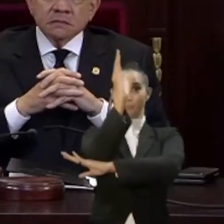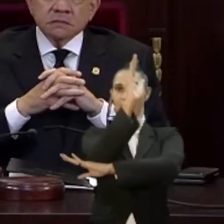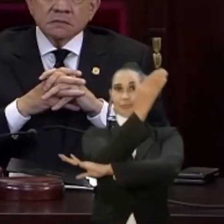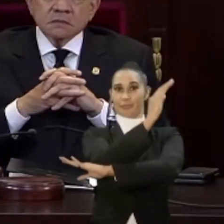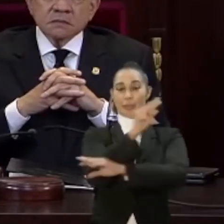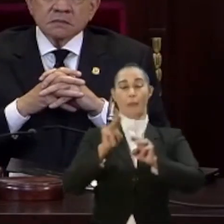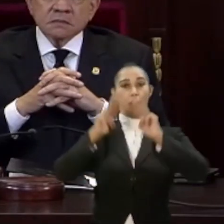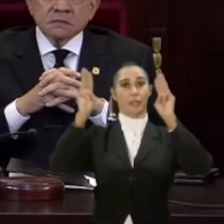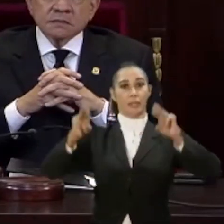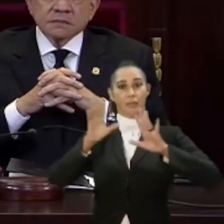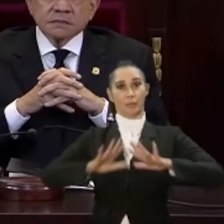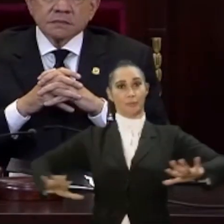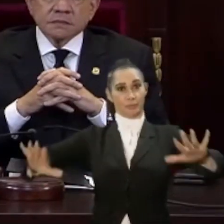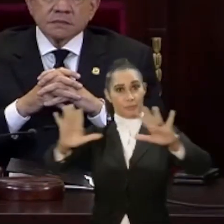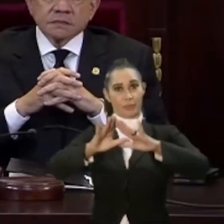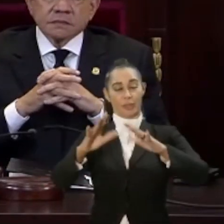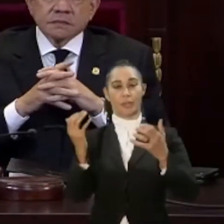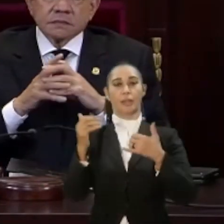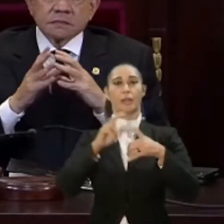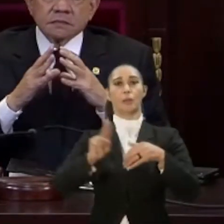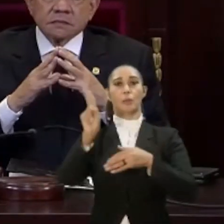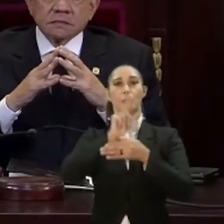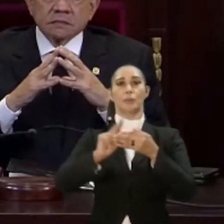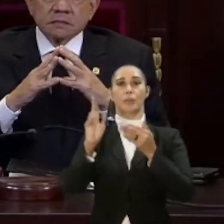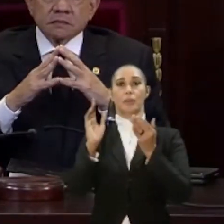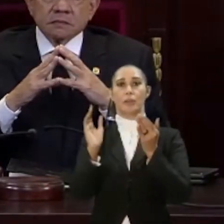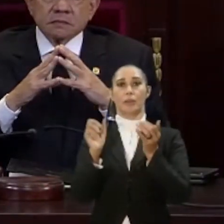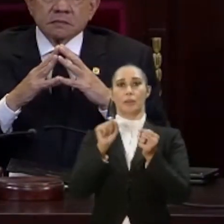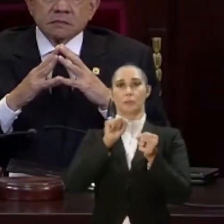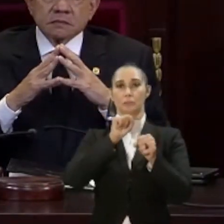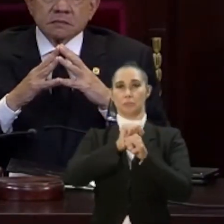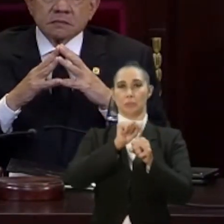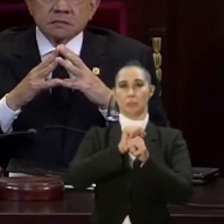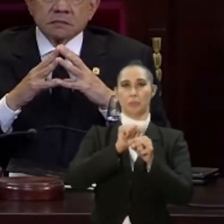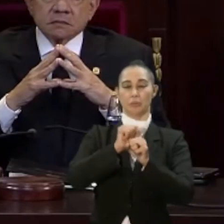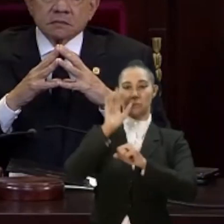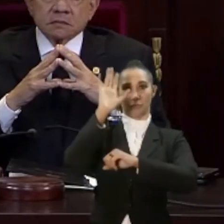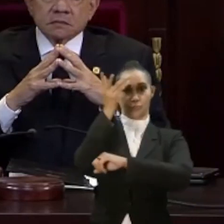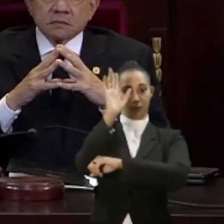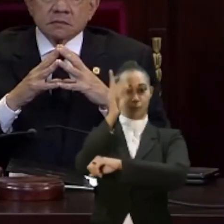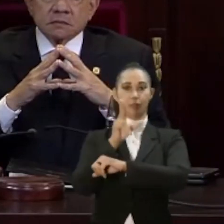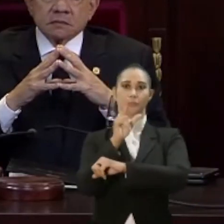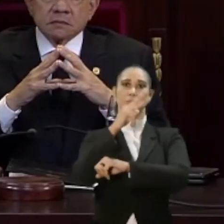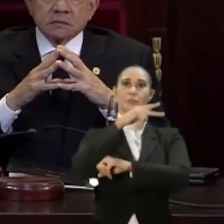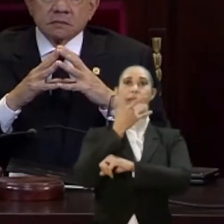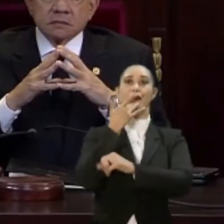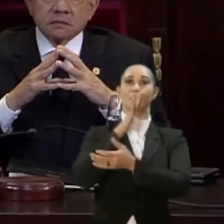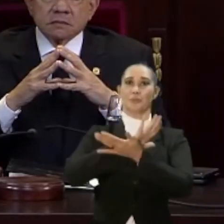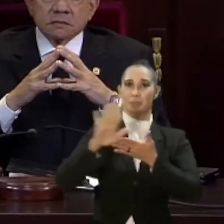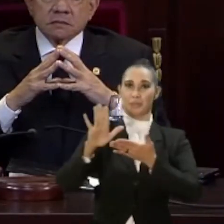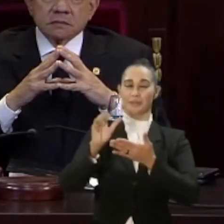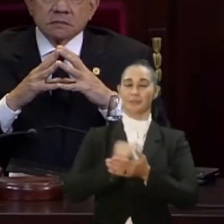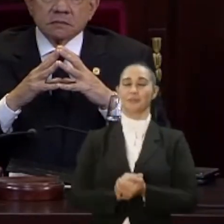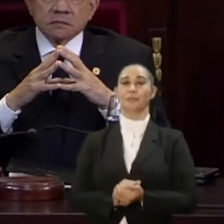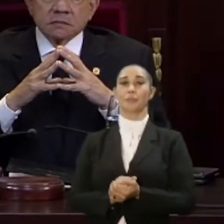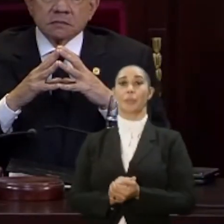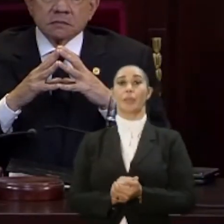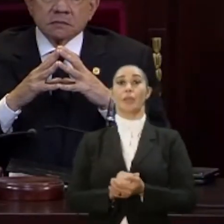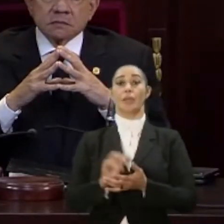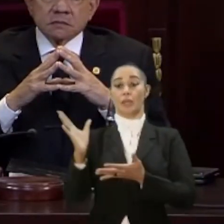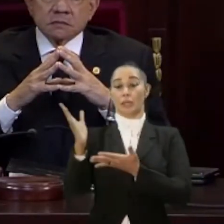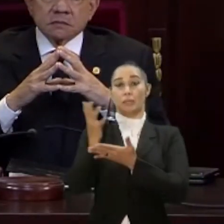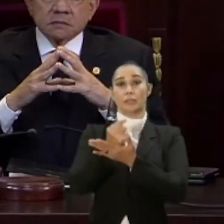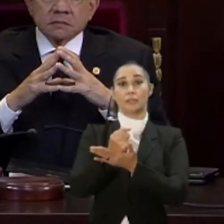el Ministerio de Medio Ambiente y la Unidad Técnica Ejecutora de Proyectos Agroforestales UTEPRA. En cuanto a la gestión de residuos